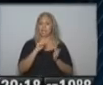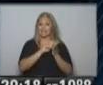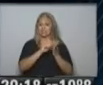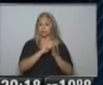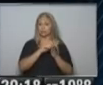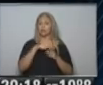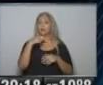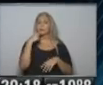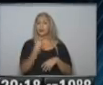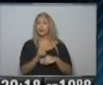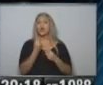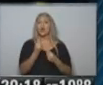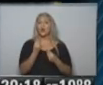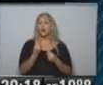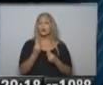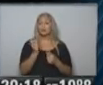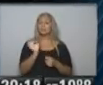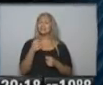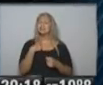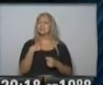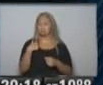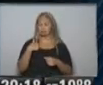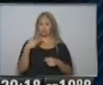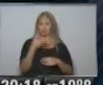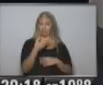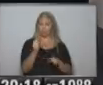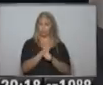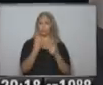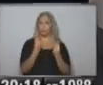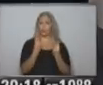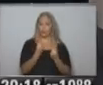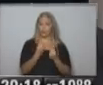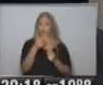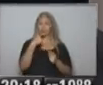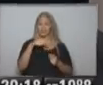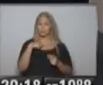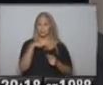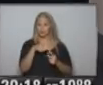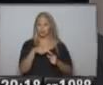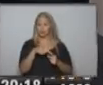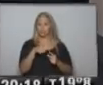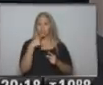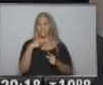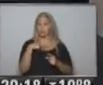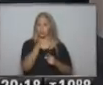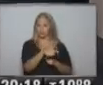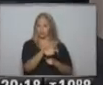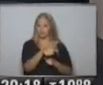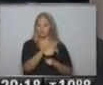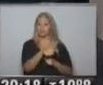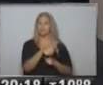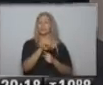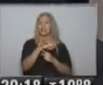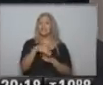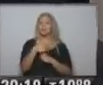cuestiones. ¿Cómo sé si está aprobada mi solicitud? Bueno, aquí la respuesta, la pregunta recién y esta es la respuesta. Luego